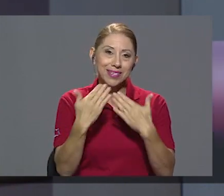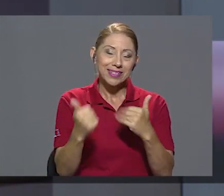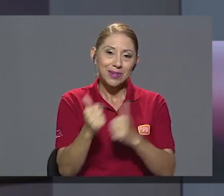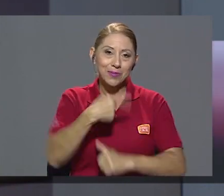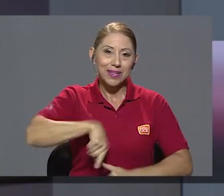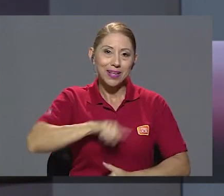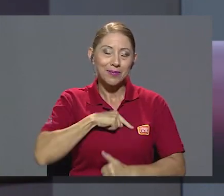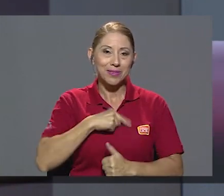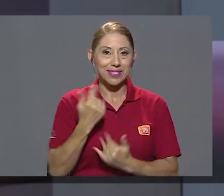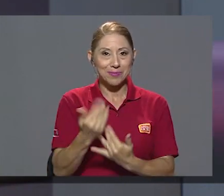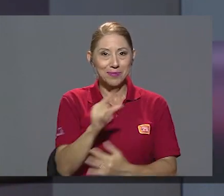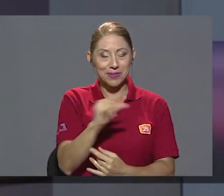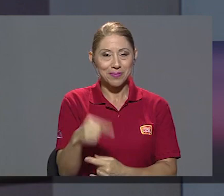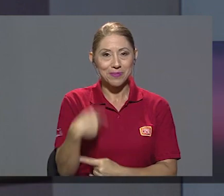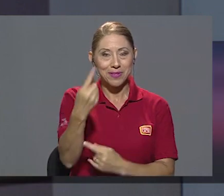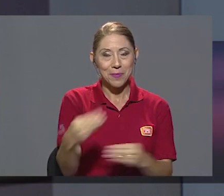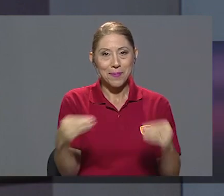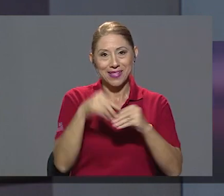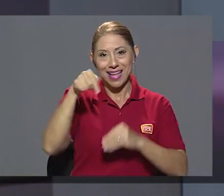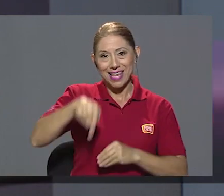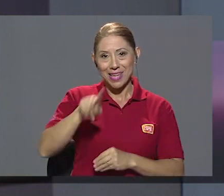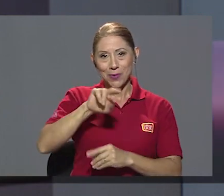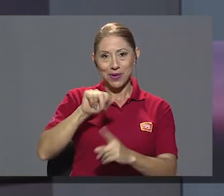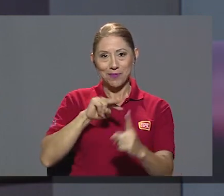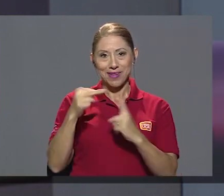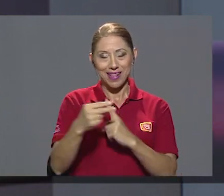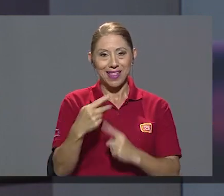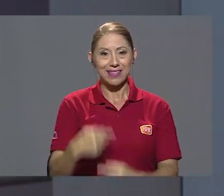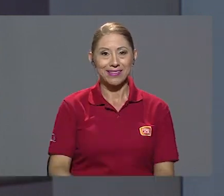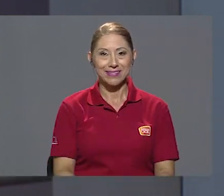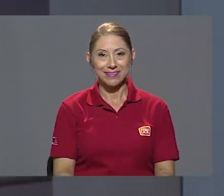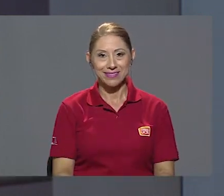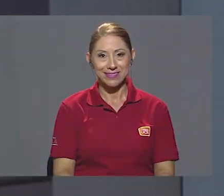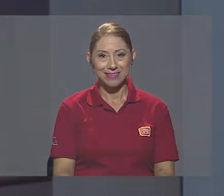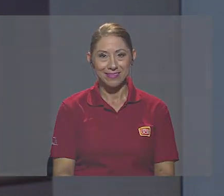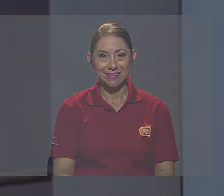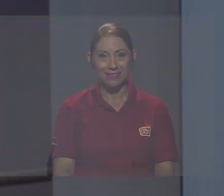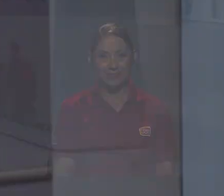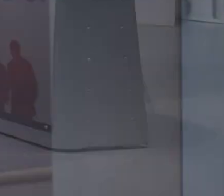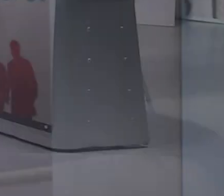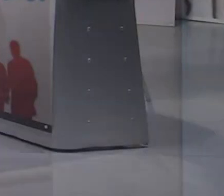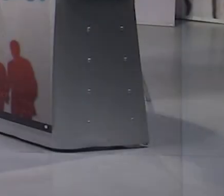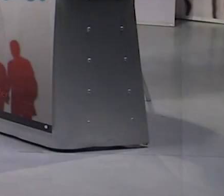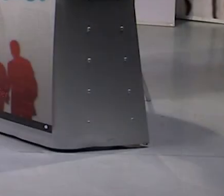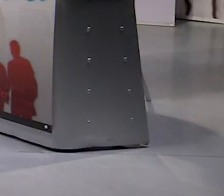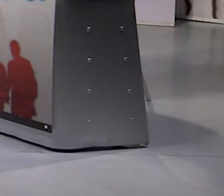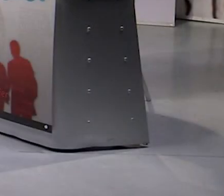Muchas gracias por acompañarnos. Les esperamos la próxima semana con más aquí en Una Mirada. Hasta pronto.